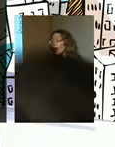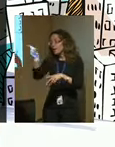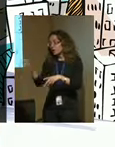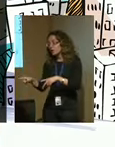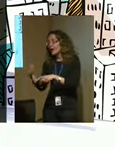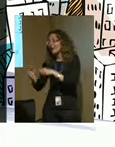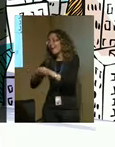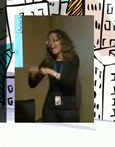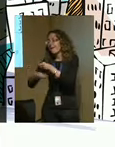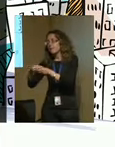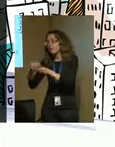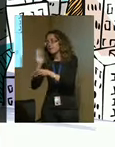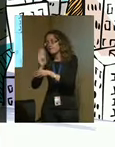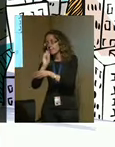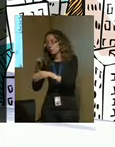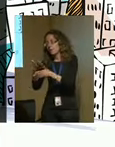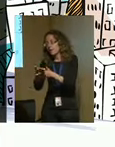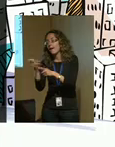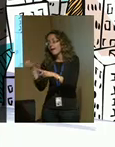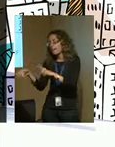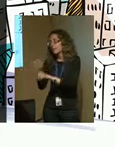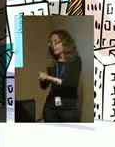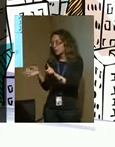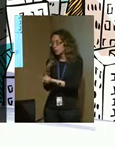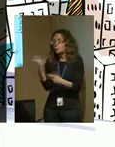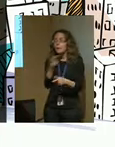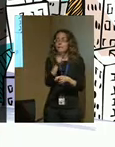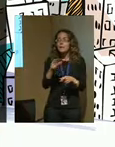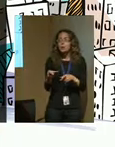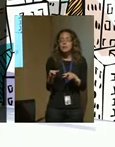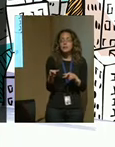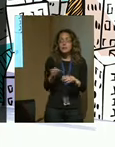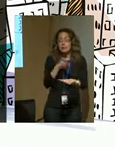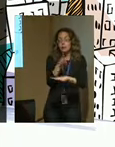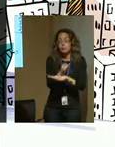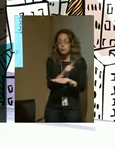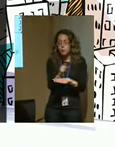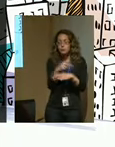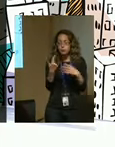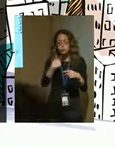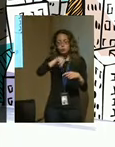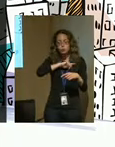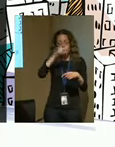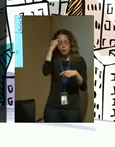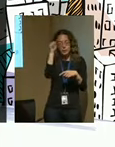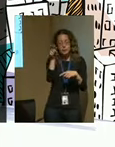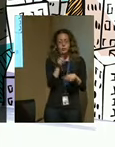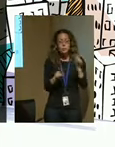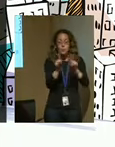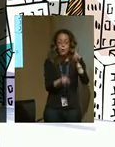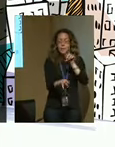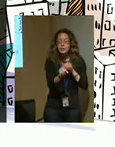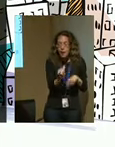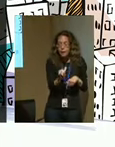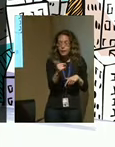realmente todos esos casos que la gente no va y no sabemos estadísticamente realmente los problemas que hay, lo van a tener ahora directamente